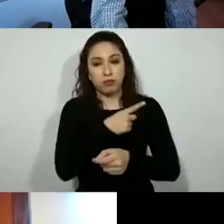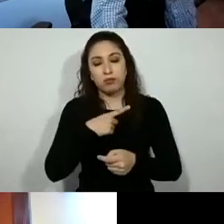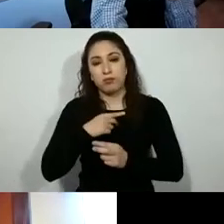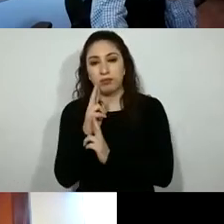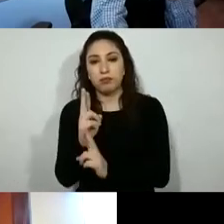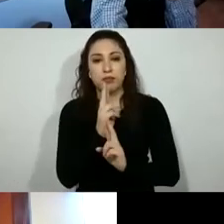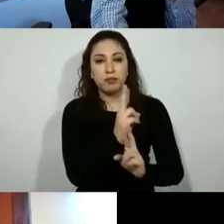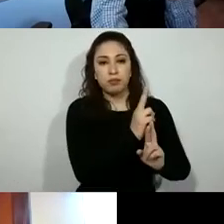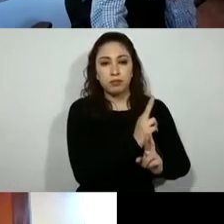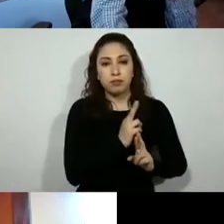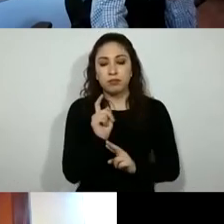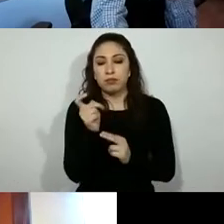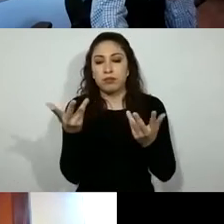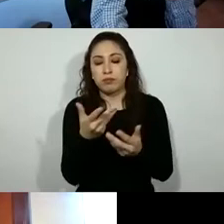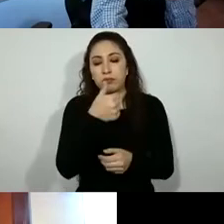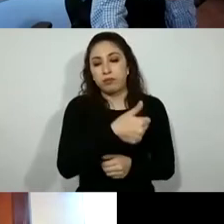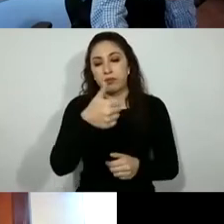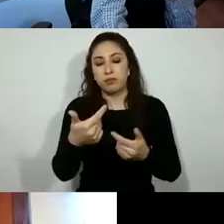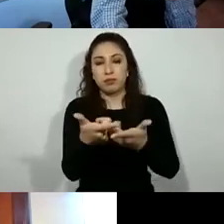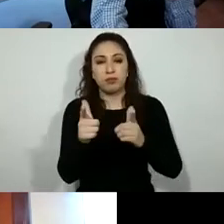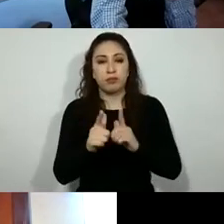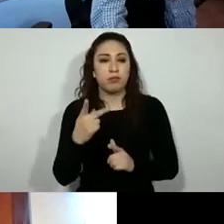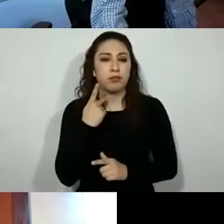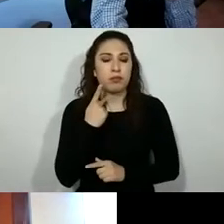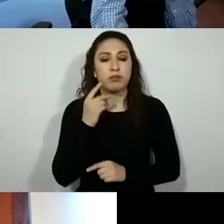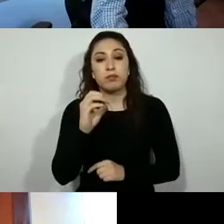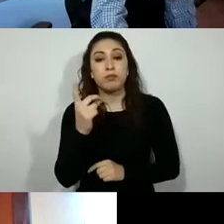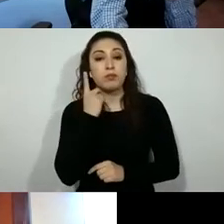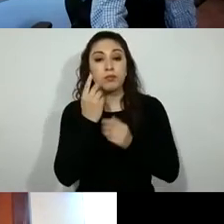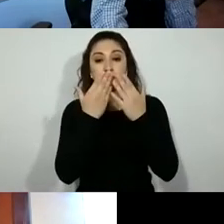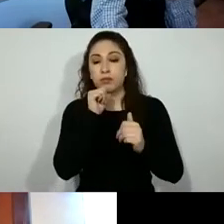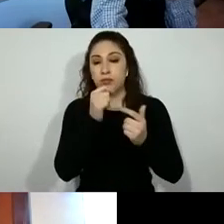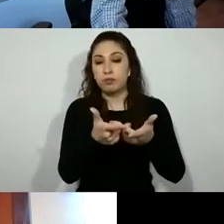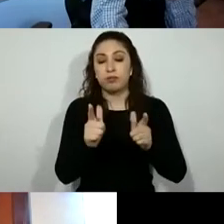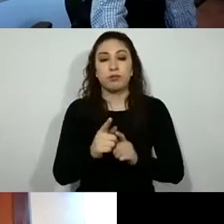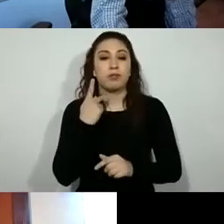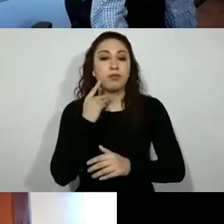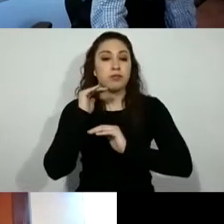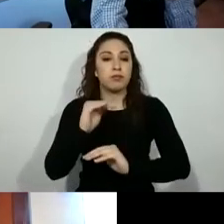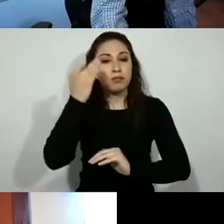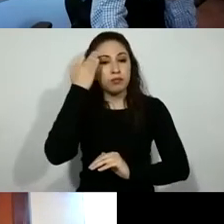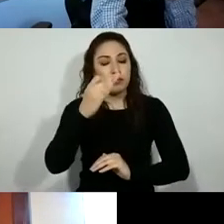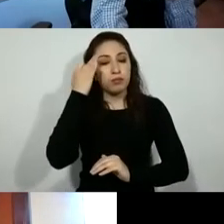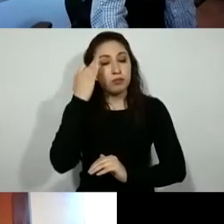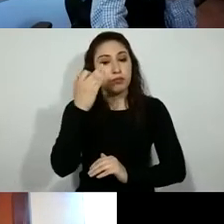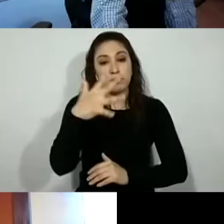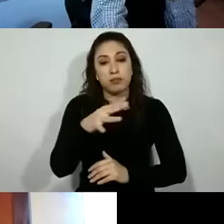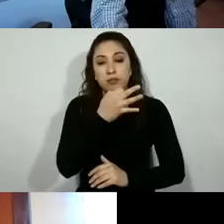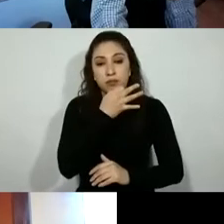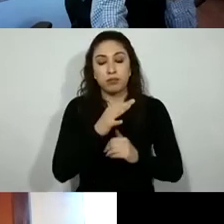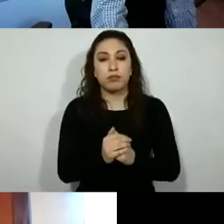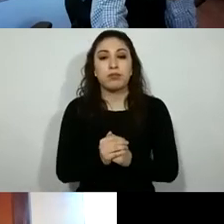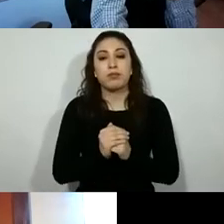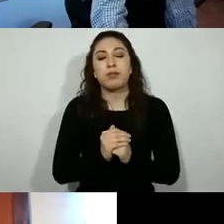diputados de la asociación, grupos parlamentarios o sin partido, para lo cual contará con un tiempo máximo de 10 minutos. 6. La diputada presidenta